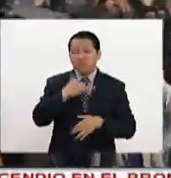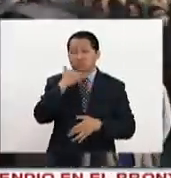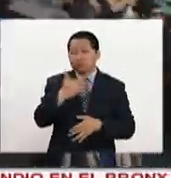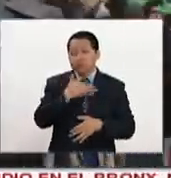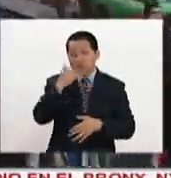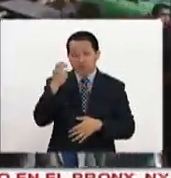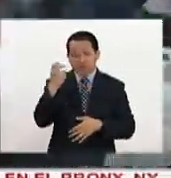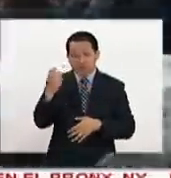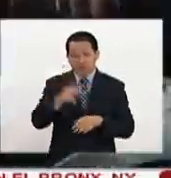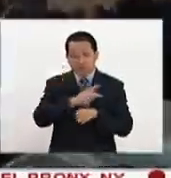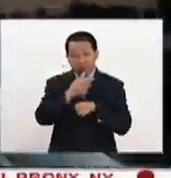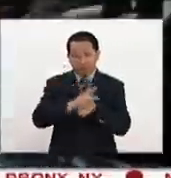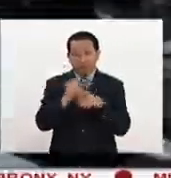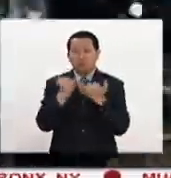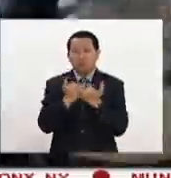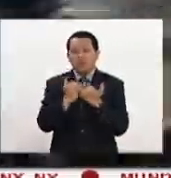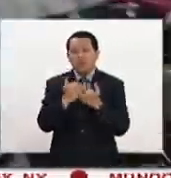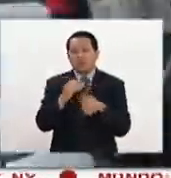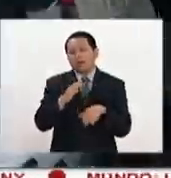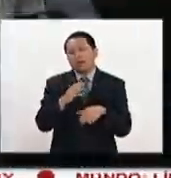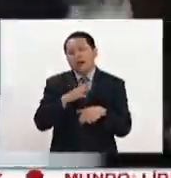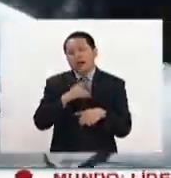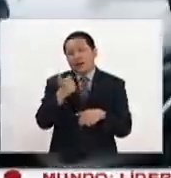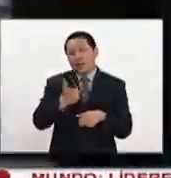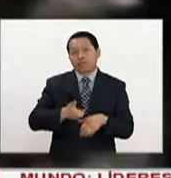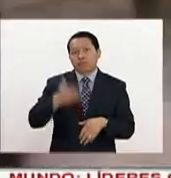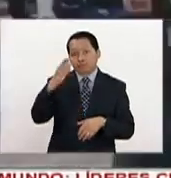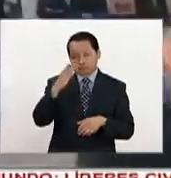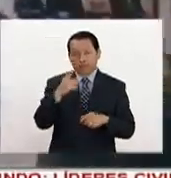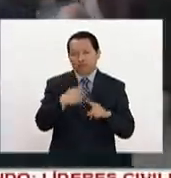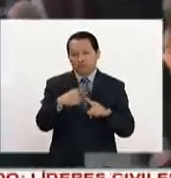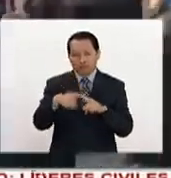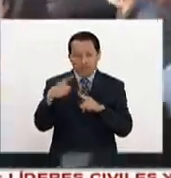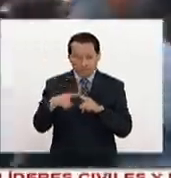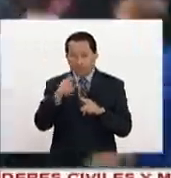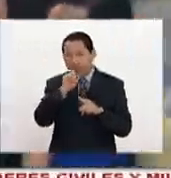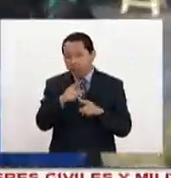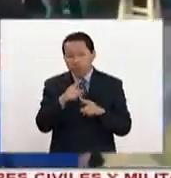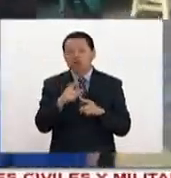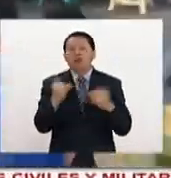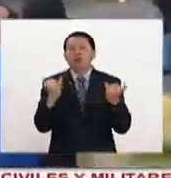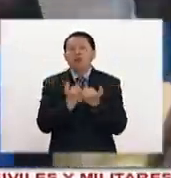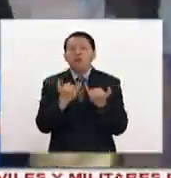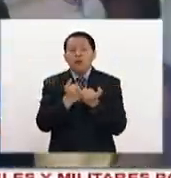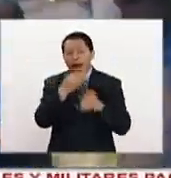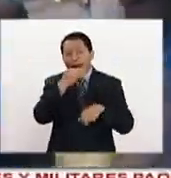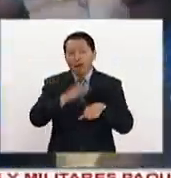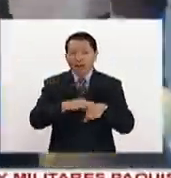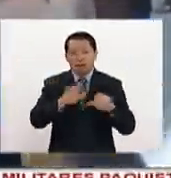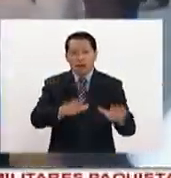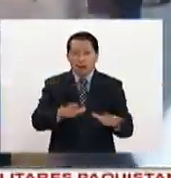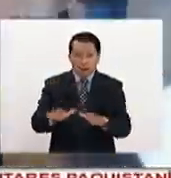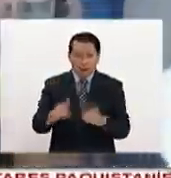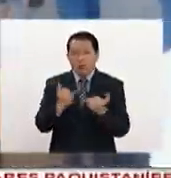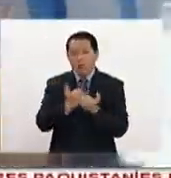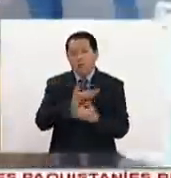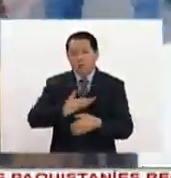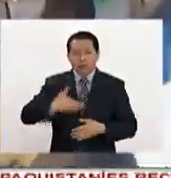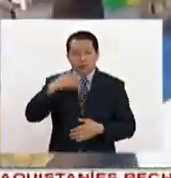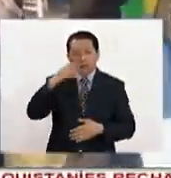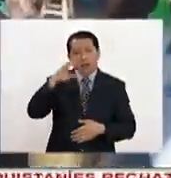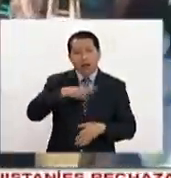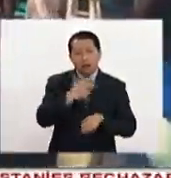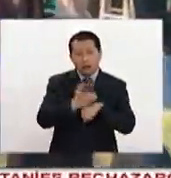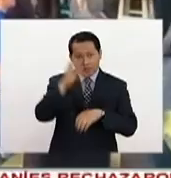en aquel país y una escalada general en los precios. El mandatario hizo un llamado a la calma, mientras que el presidente de los Estados Unidos, Donald